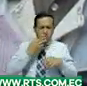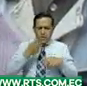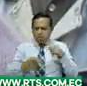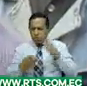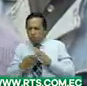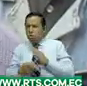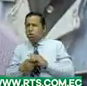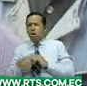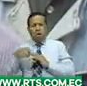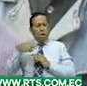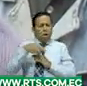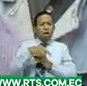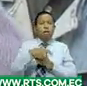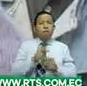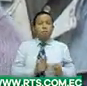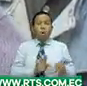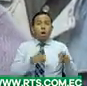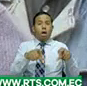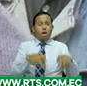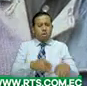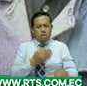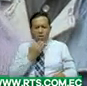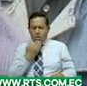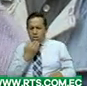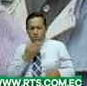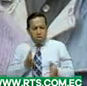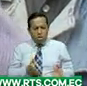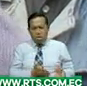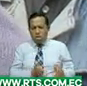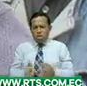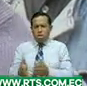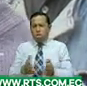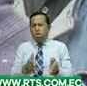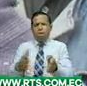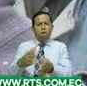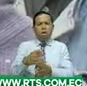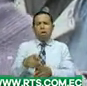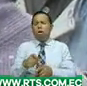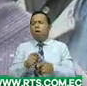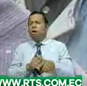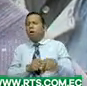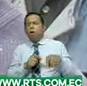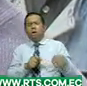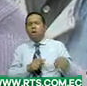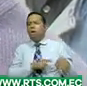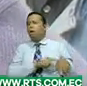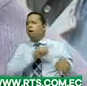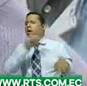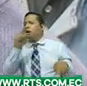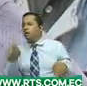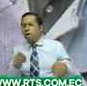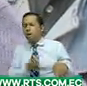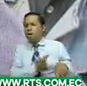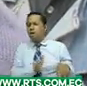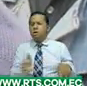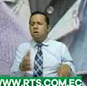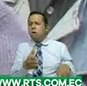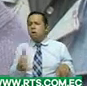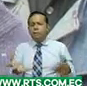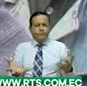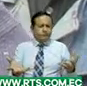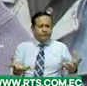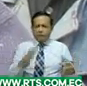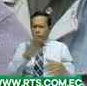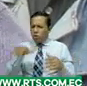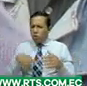está tapado, las vías están, la vía que va de aquí de Chunchi está ya no hay acá abajo y igual abajo, ya